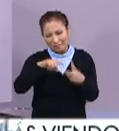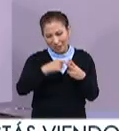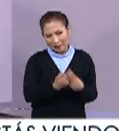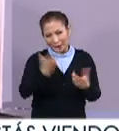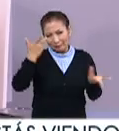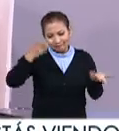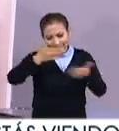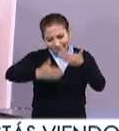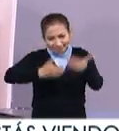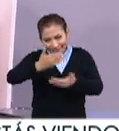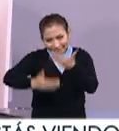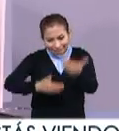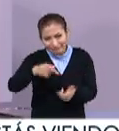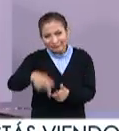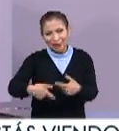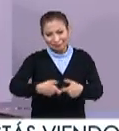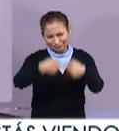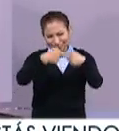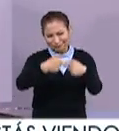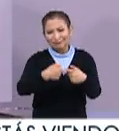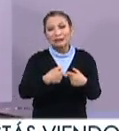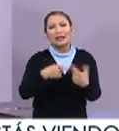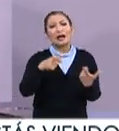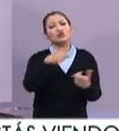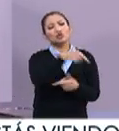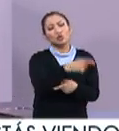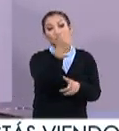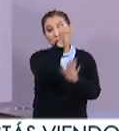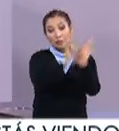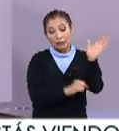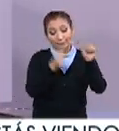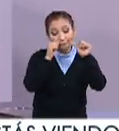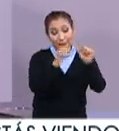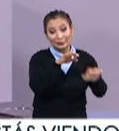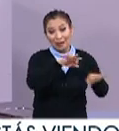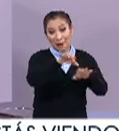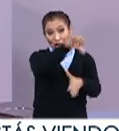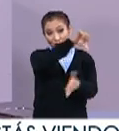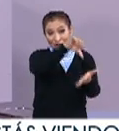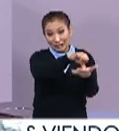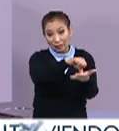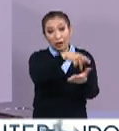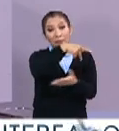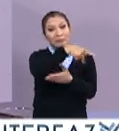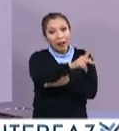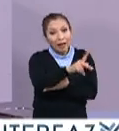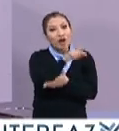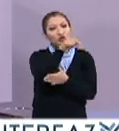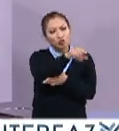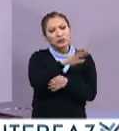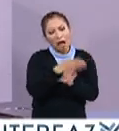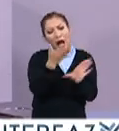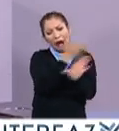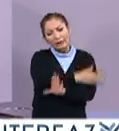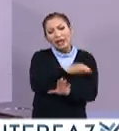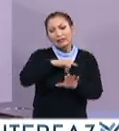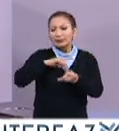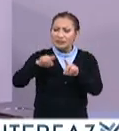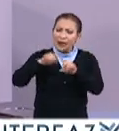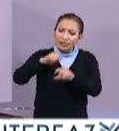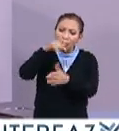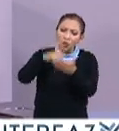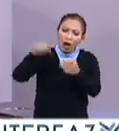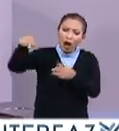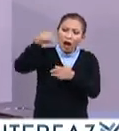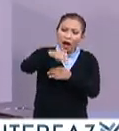de regresar de esta pausa que llevas un mes trabajando en este centro, pero que tú ya has trabajado en varios desarrollos